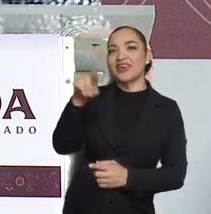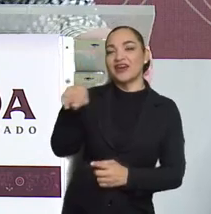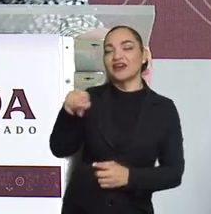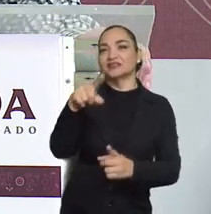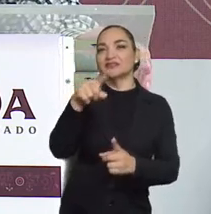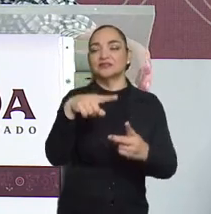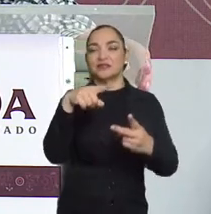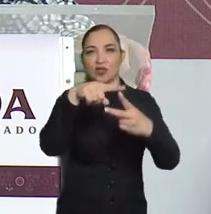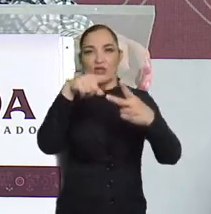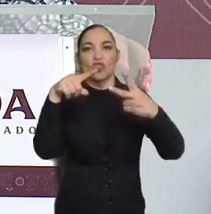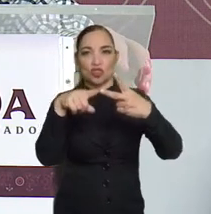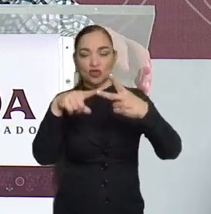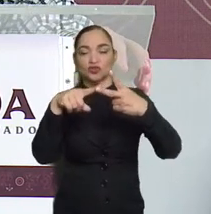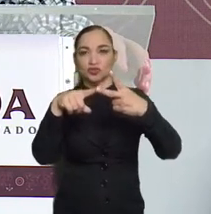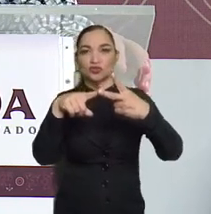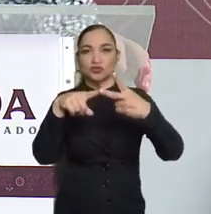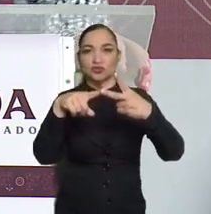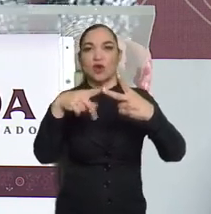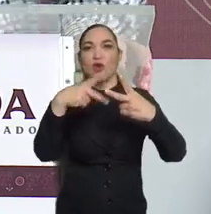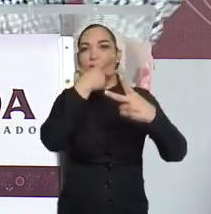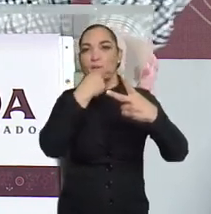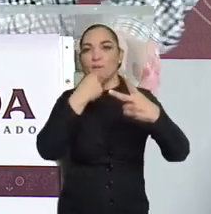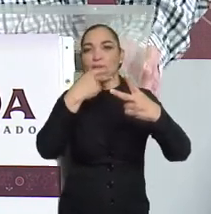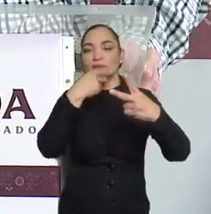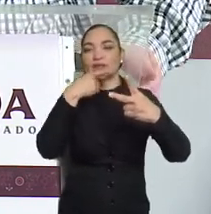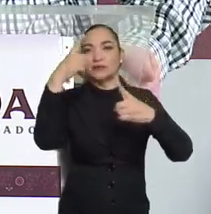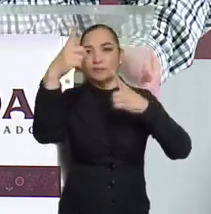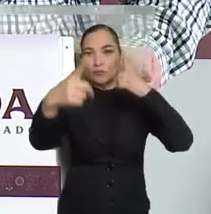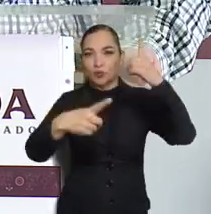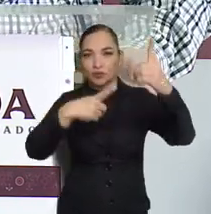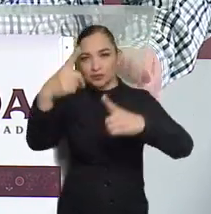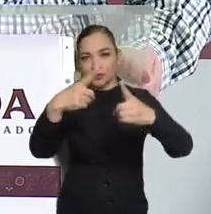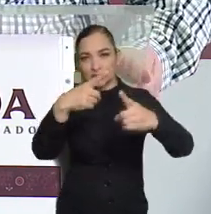dos sinaloenses que están. ¿Quién?